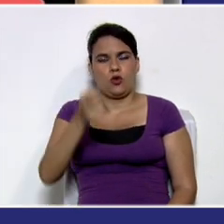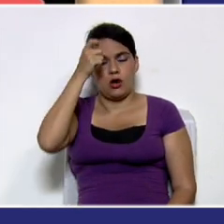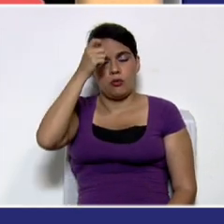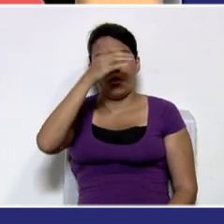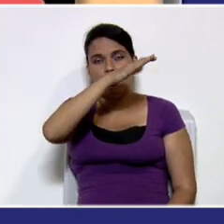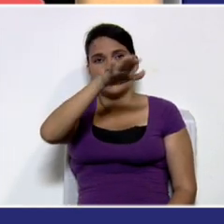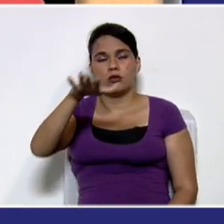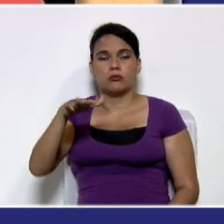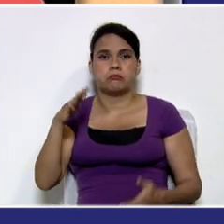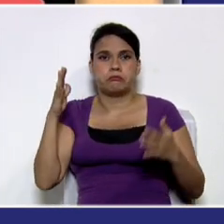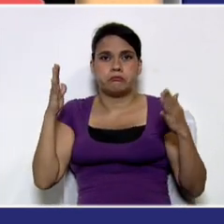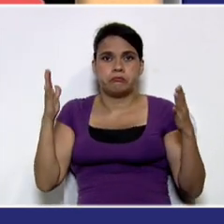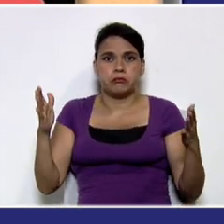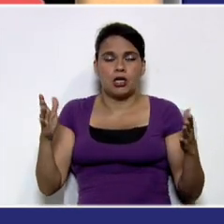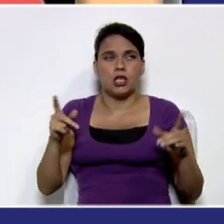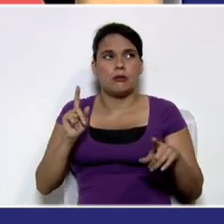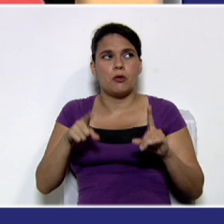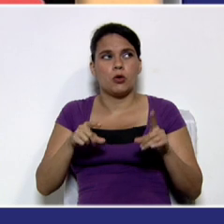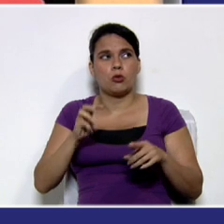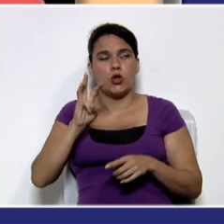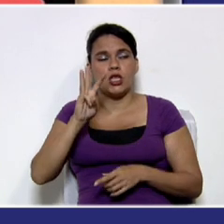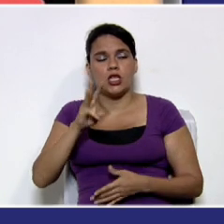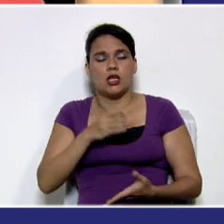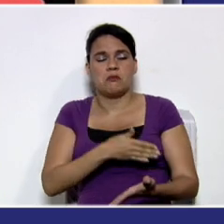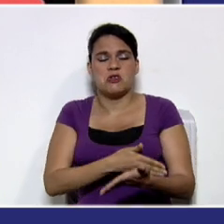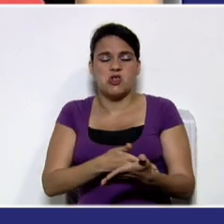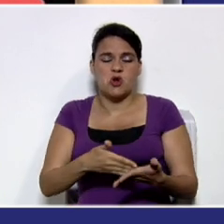numerosa de